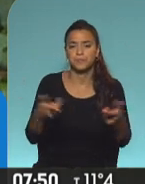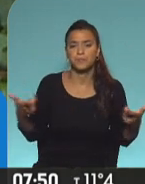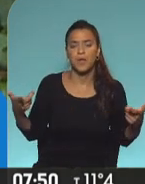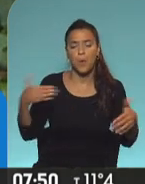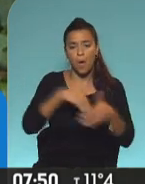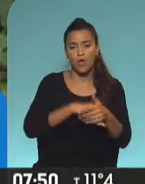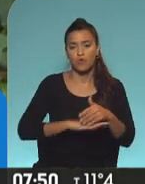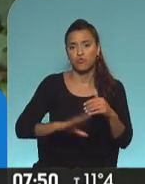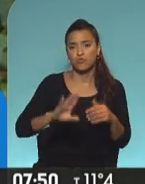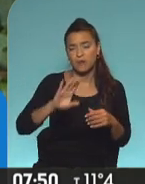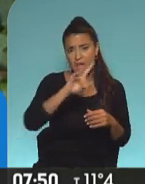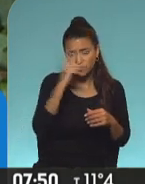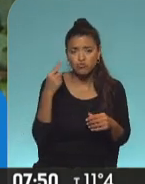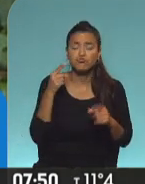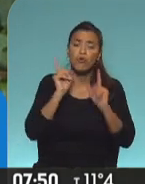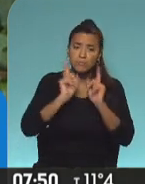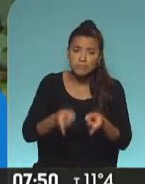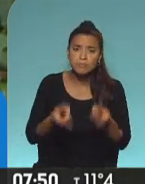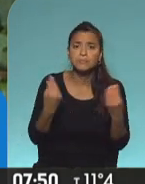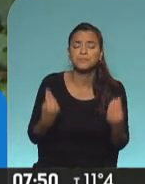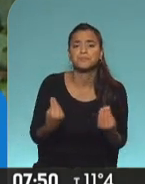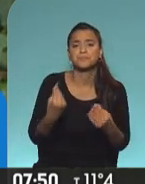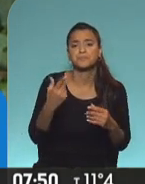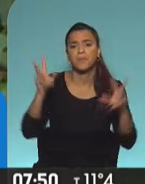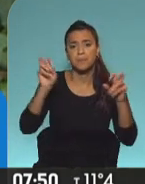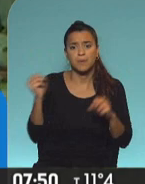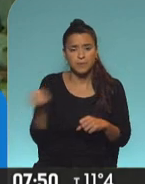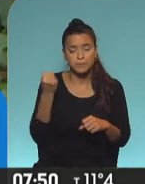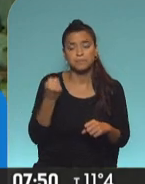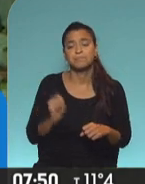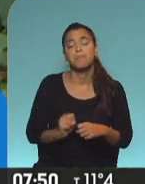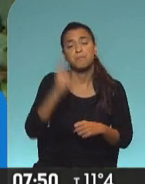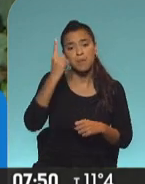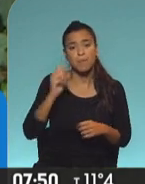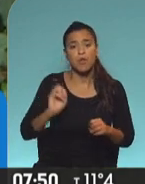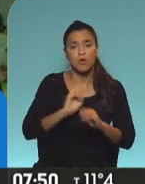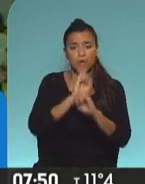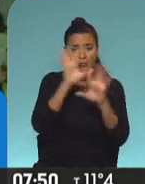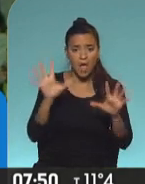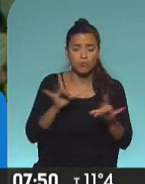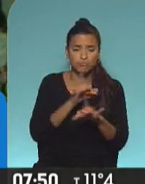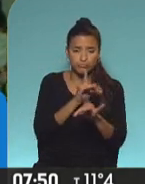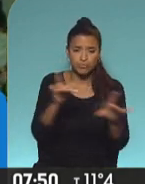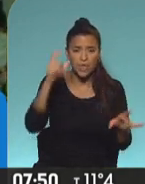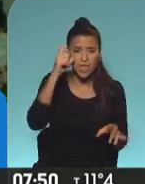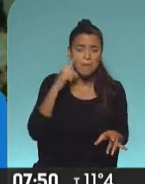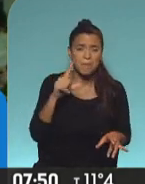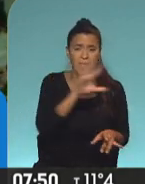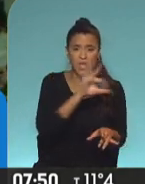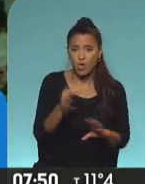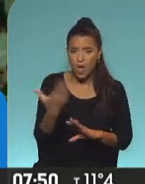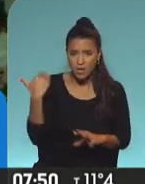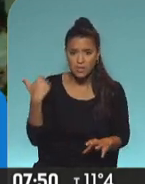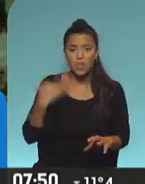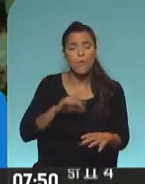a partir de las horas de la tarde con un tema fundamental. Cuéntenos. Sí, primero está claro que están aumentando los casos. Tuvimos más de 10.500 casos ayer, que hay